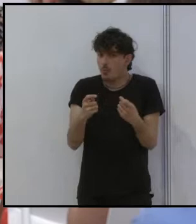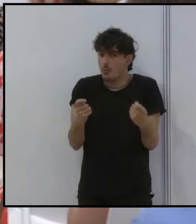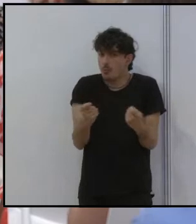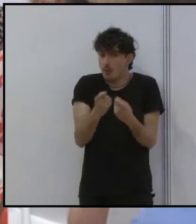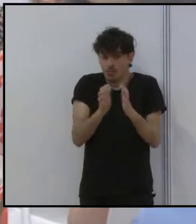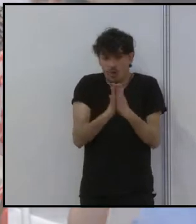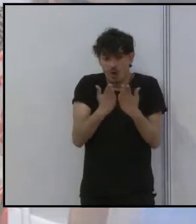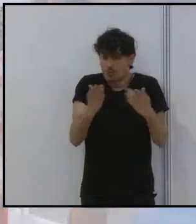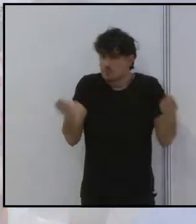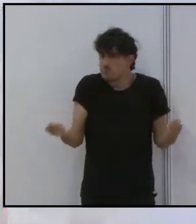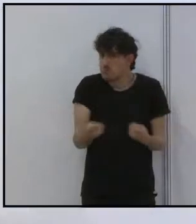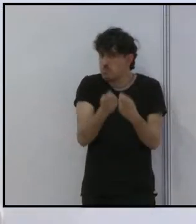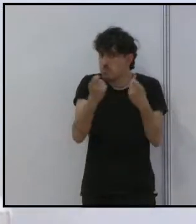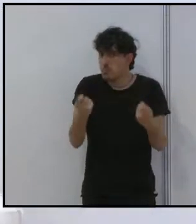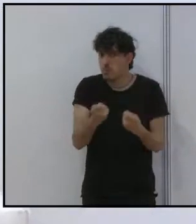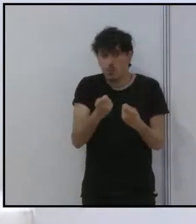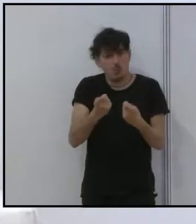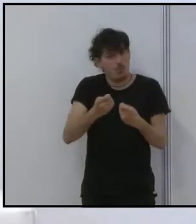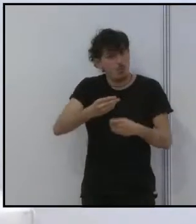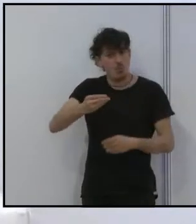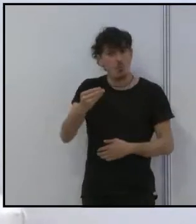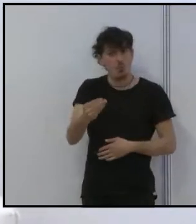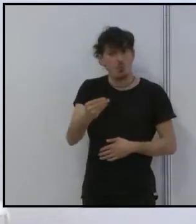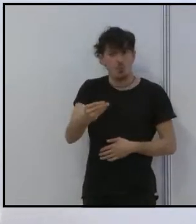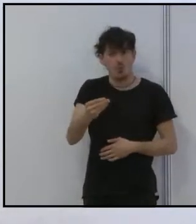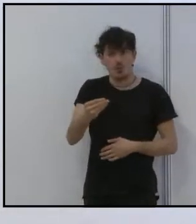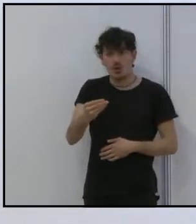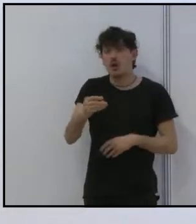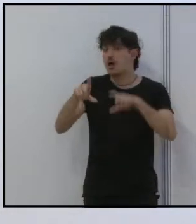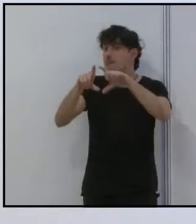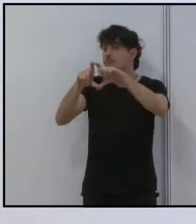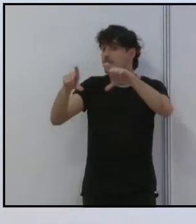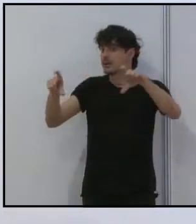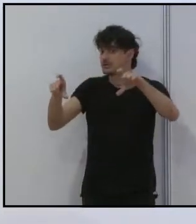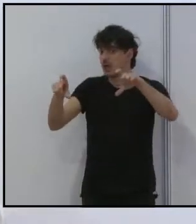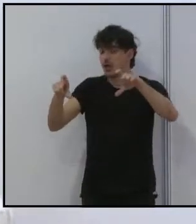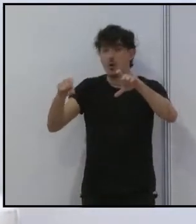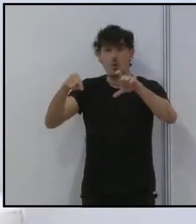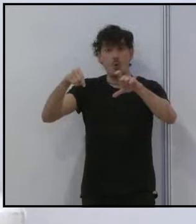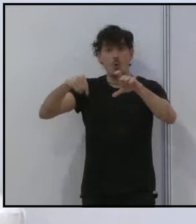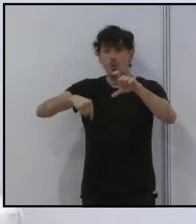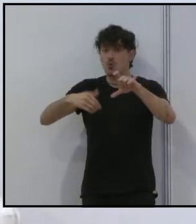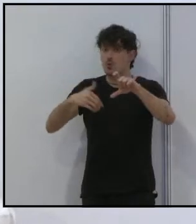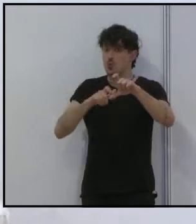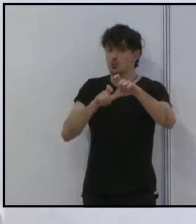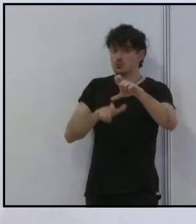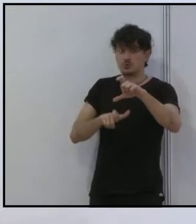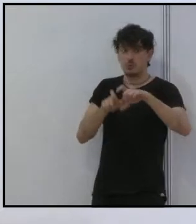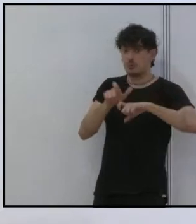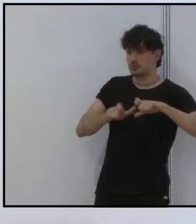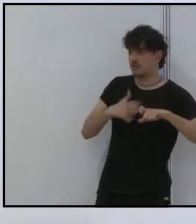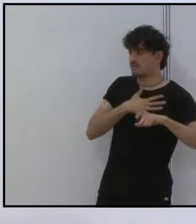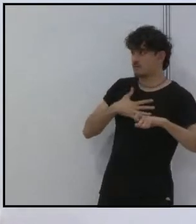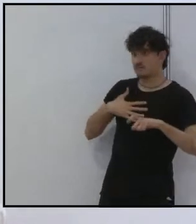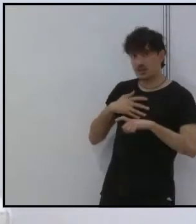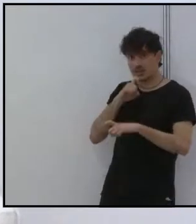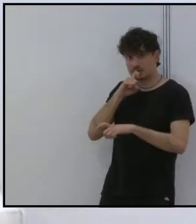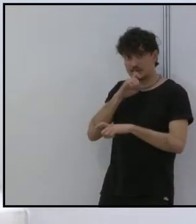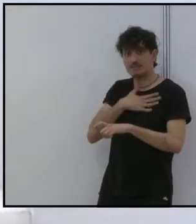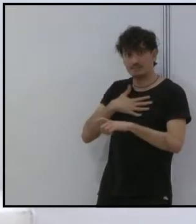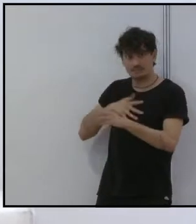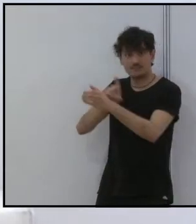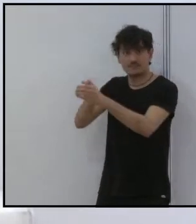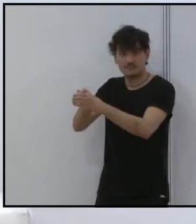nuestros libros que ha convertido a Páginas de Espuma en un lugar hoy por hoy muy envidiado. En esta